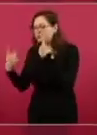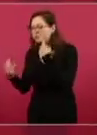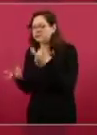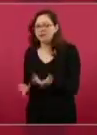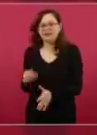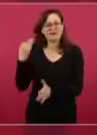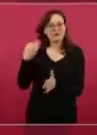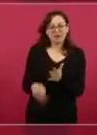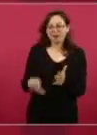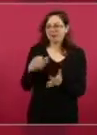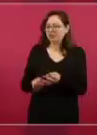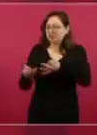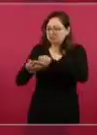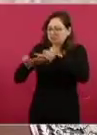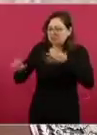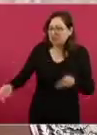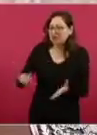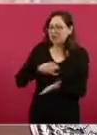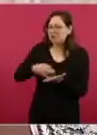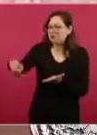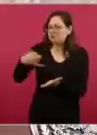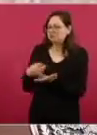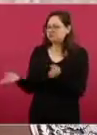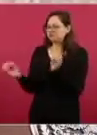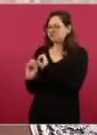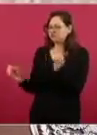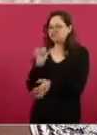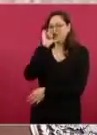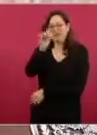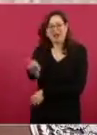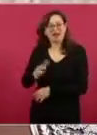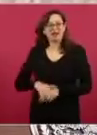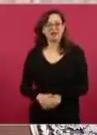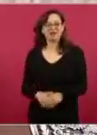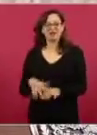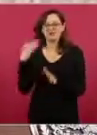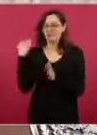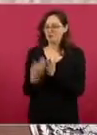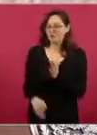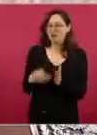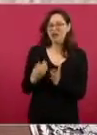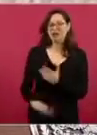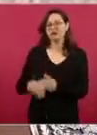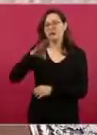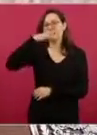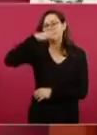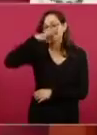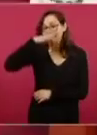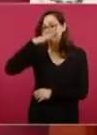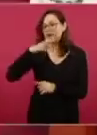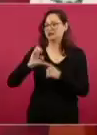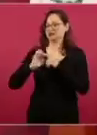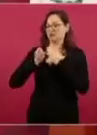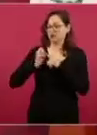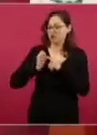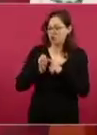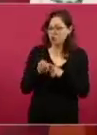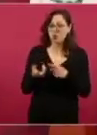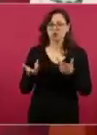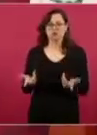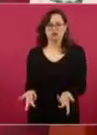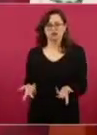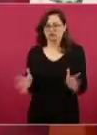básicos. Vamos a producir maíz, frijol, sobre todo impulsar mucho el autoconsumo,